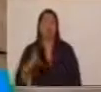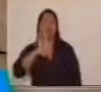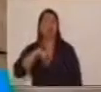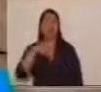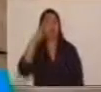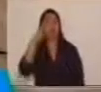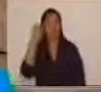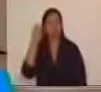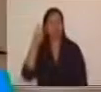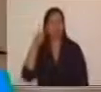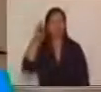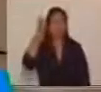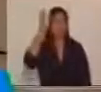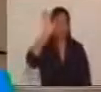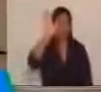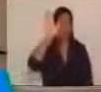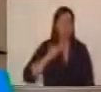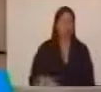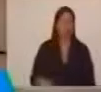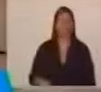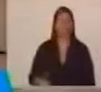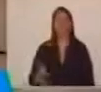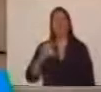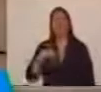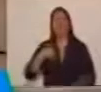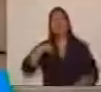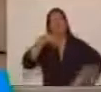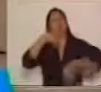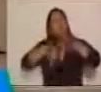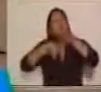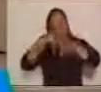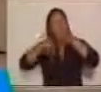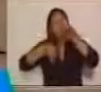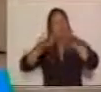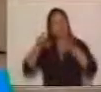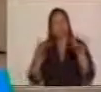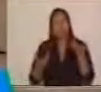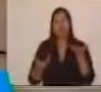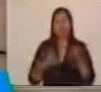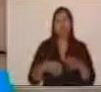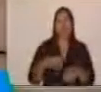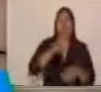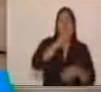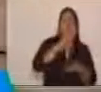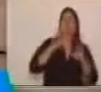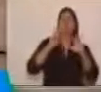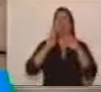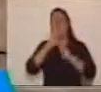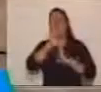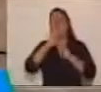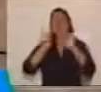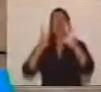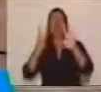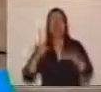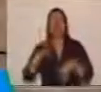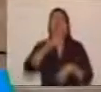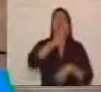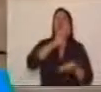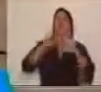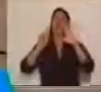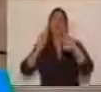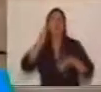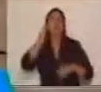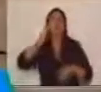corrientes literarias del género 27, el género de la generación del 36, para que usted pueda comprenderlo. Y dentro